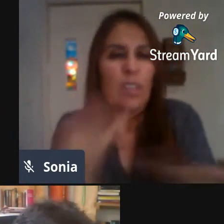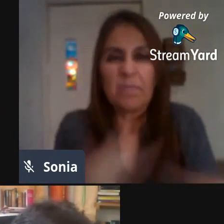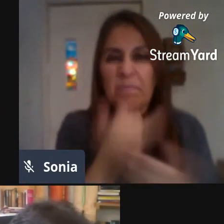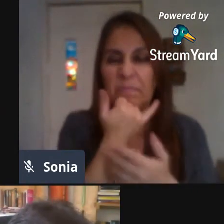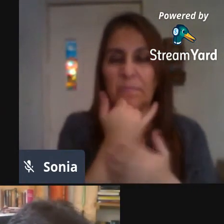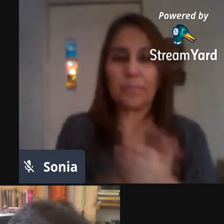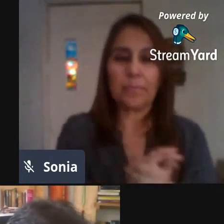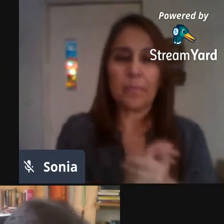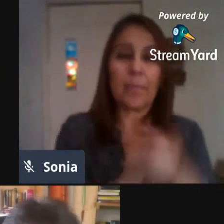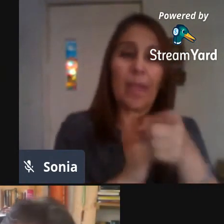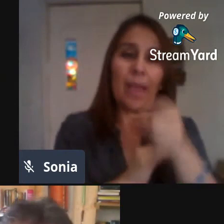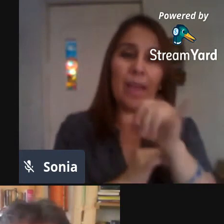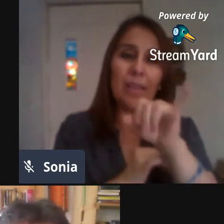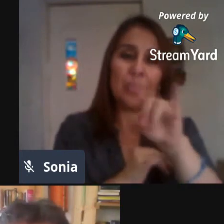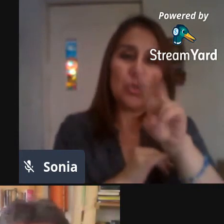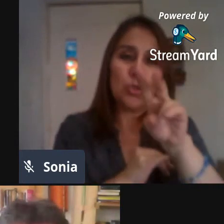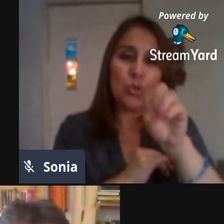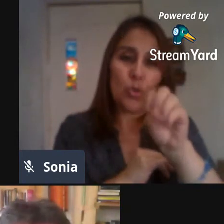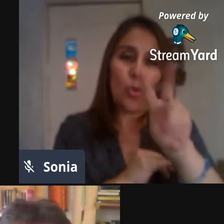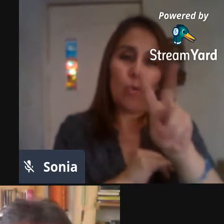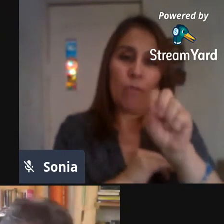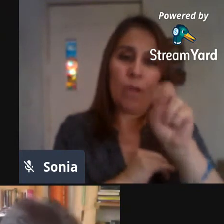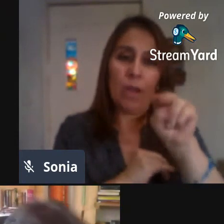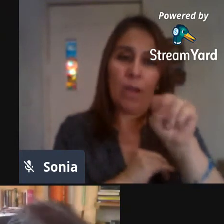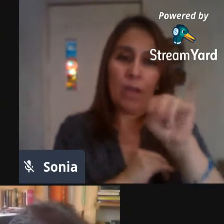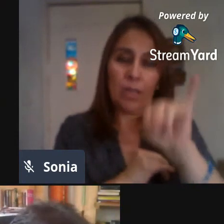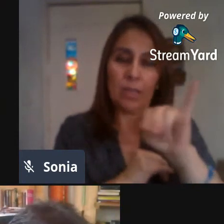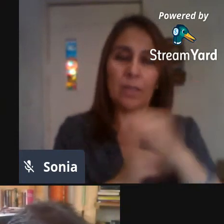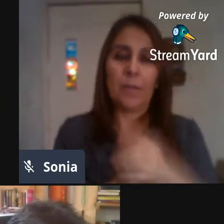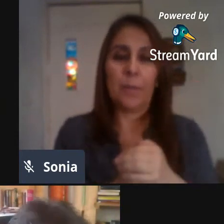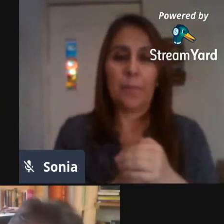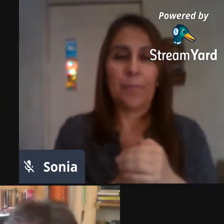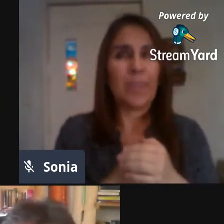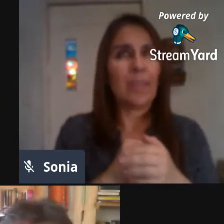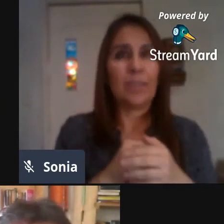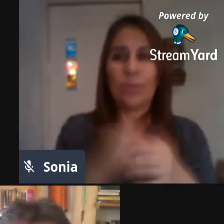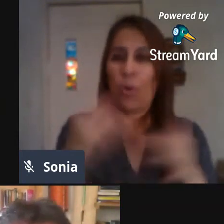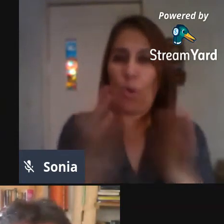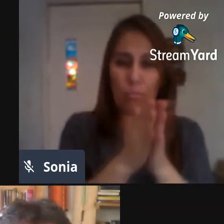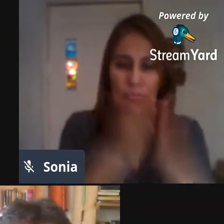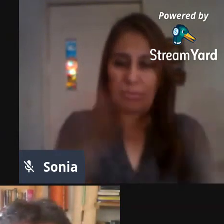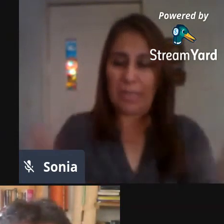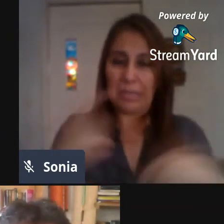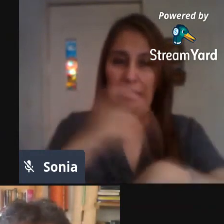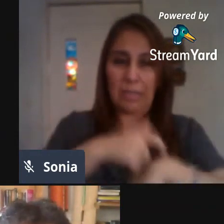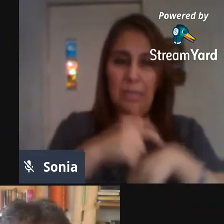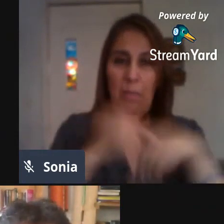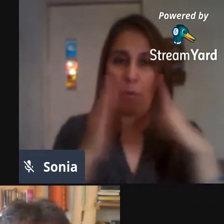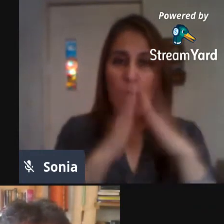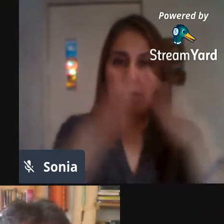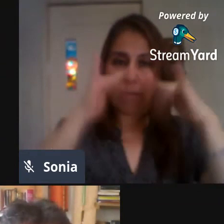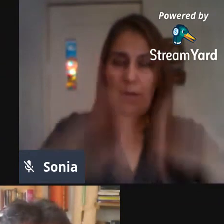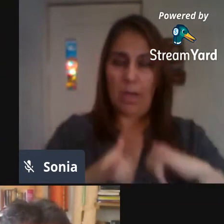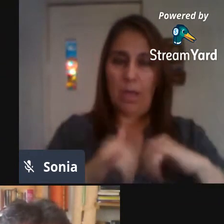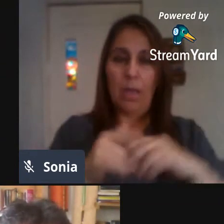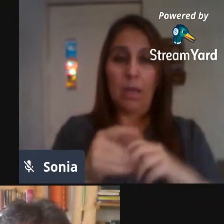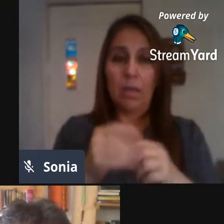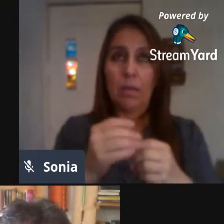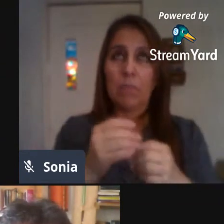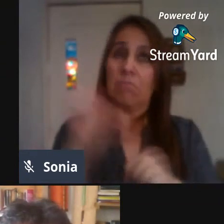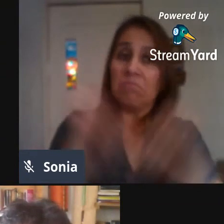bueno pues es que es que precisamente todo este tiempo también de contingencia pues nos permite precisamente